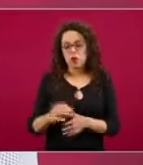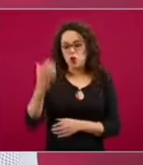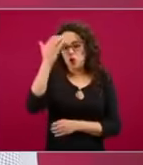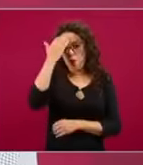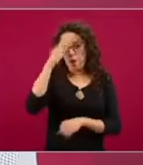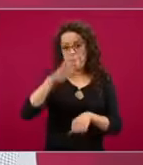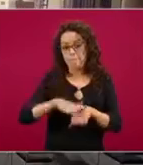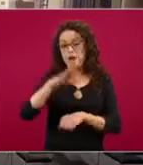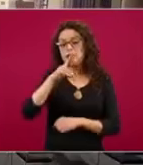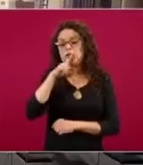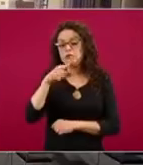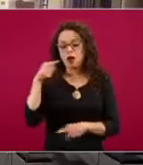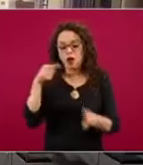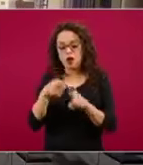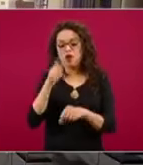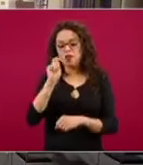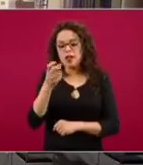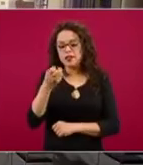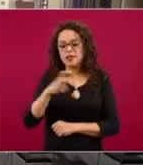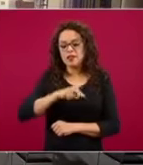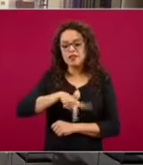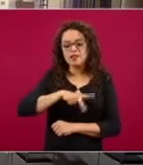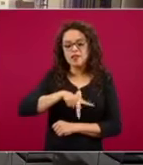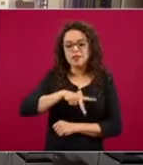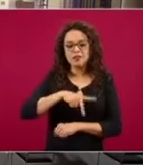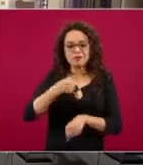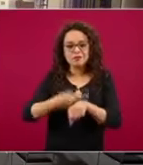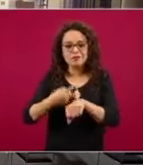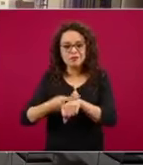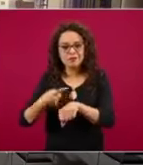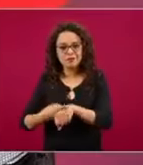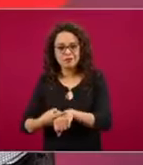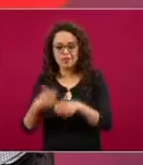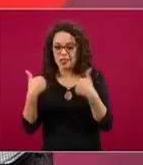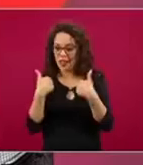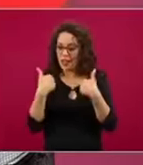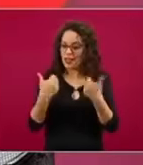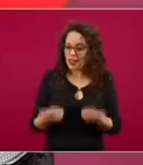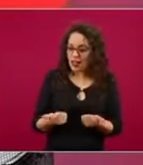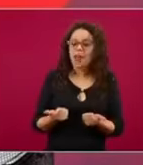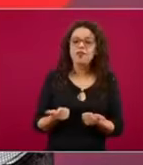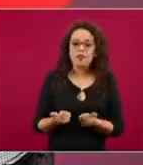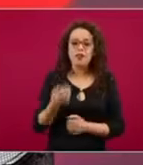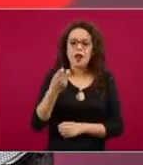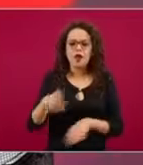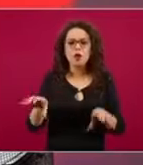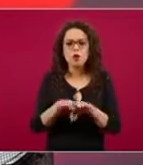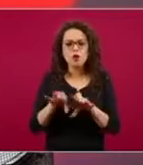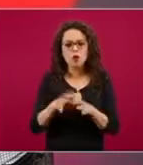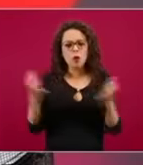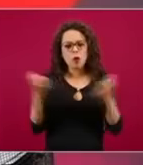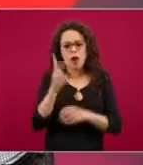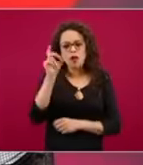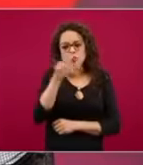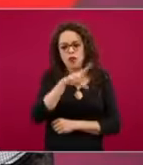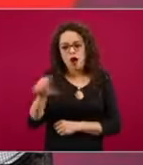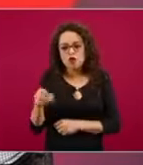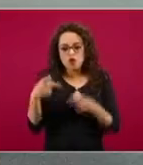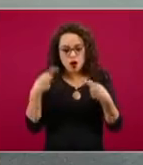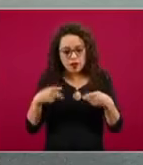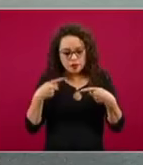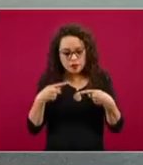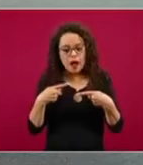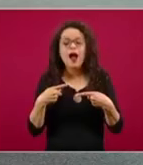que se va teniendo de la enfermedad, de cómo esta evoluciona, cómo esta afecta a una persona, y entonces